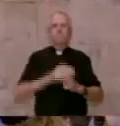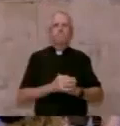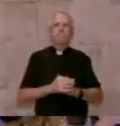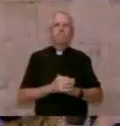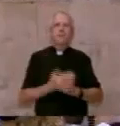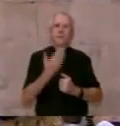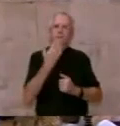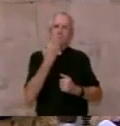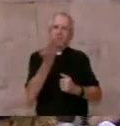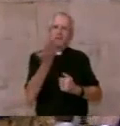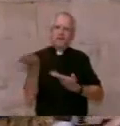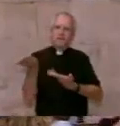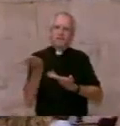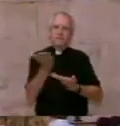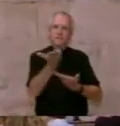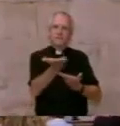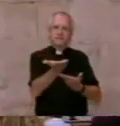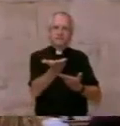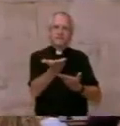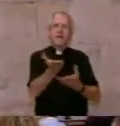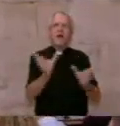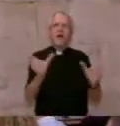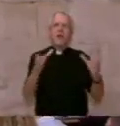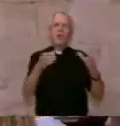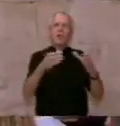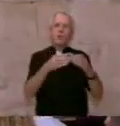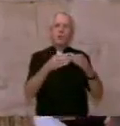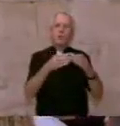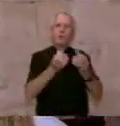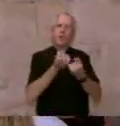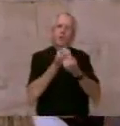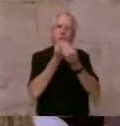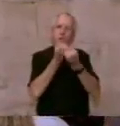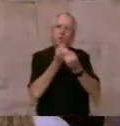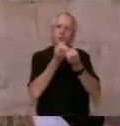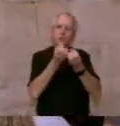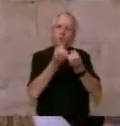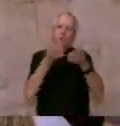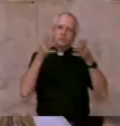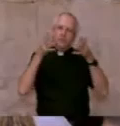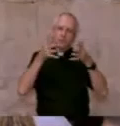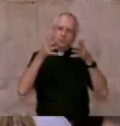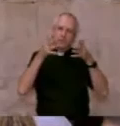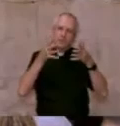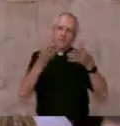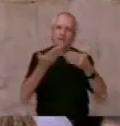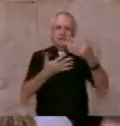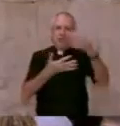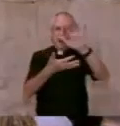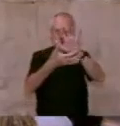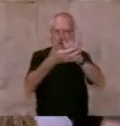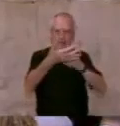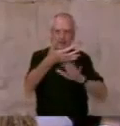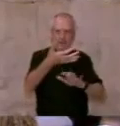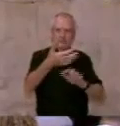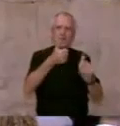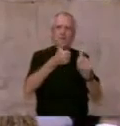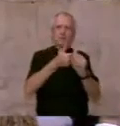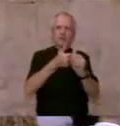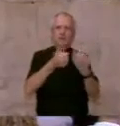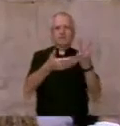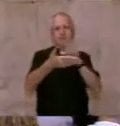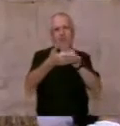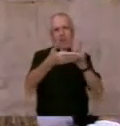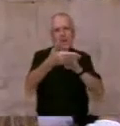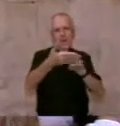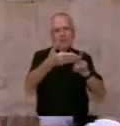pedirá que se presenten al Colegio de Consultores las letras apostólicas y que sean leídas a los fieles. Es